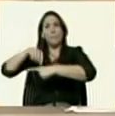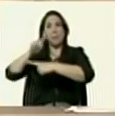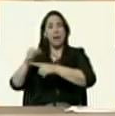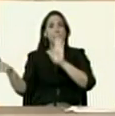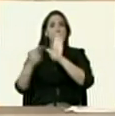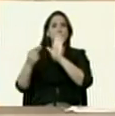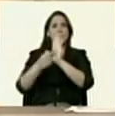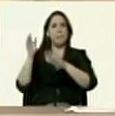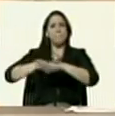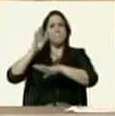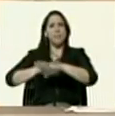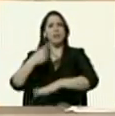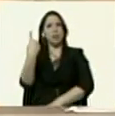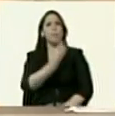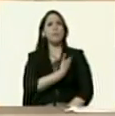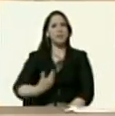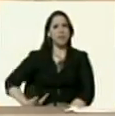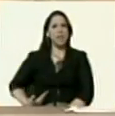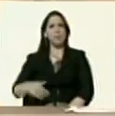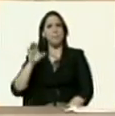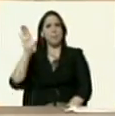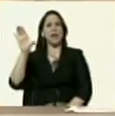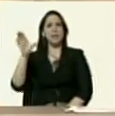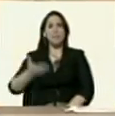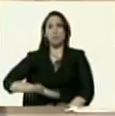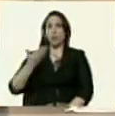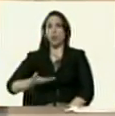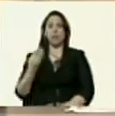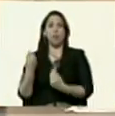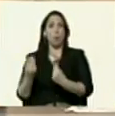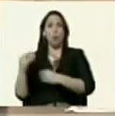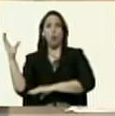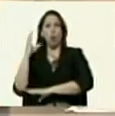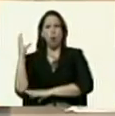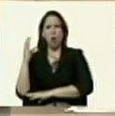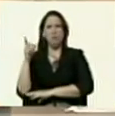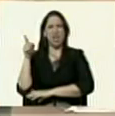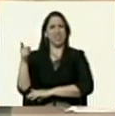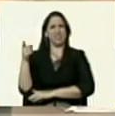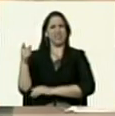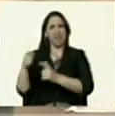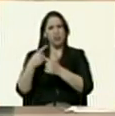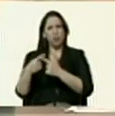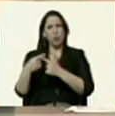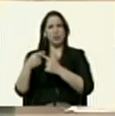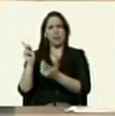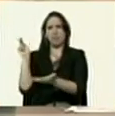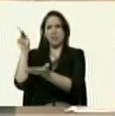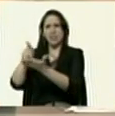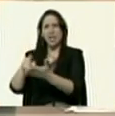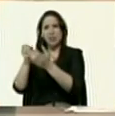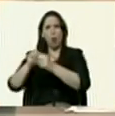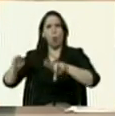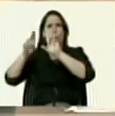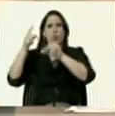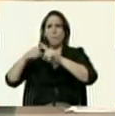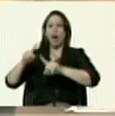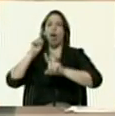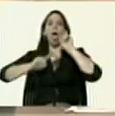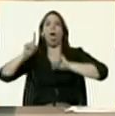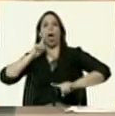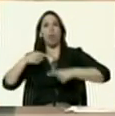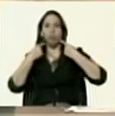con un presidente de un país tan importante como Colombia que se presente ante Naciones Unidas a mentir